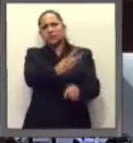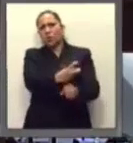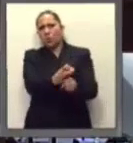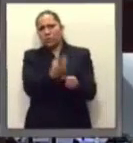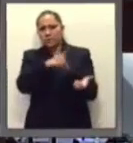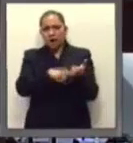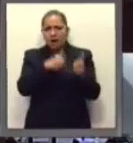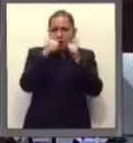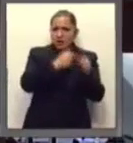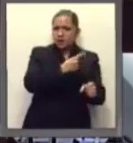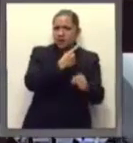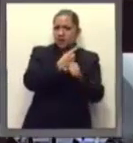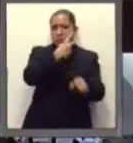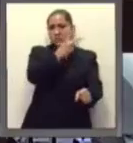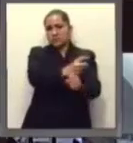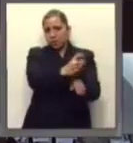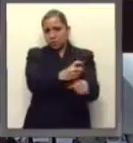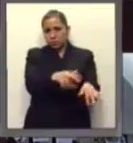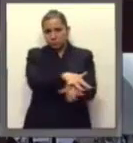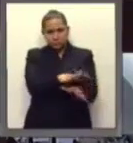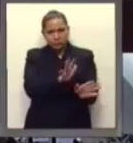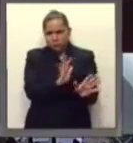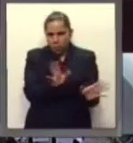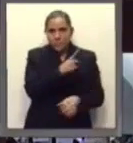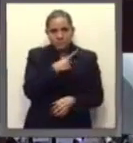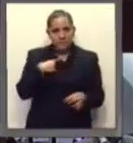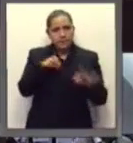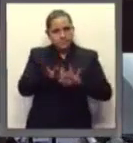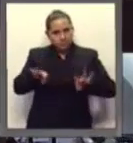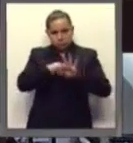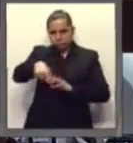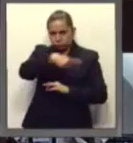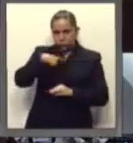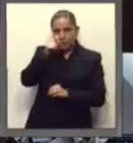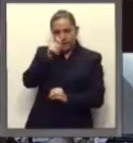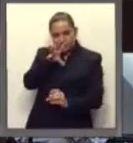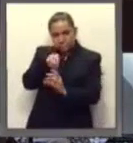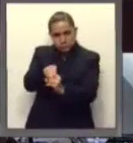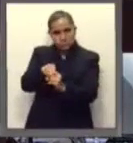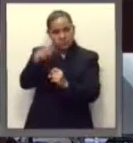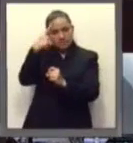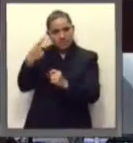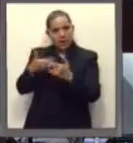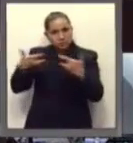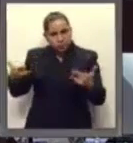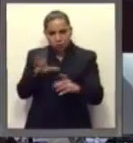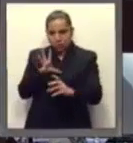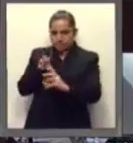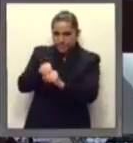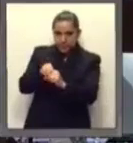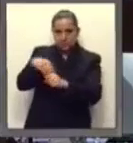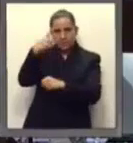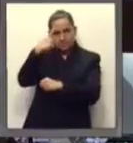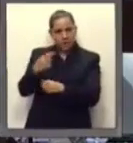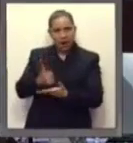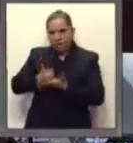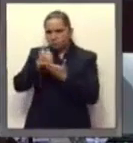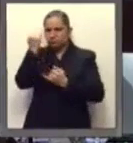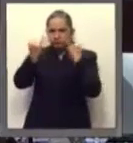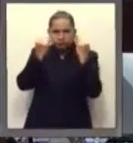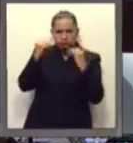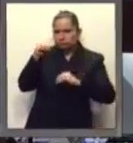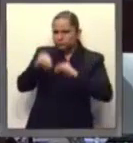se nos reconozca como actores centrales de los procesos históricos y educativos nacionales, como un sector social dinámico, creativo